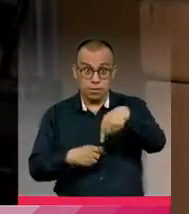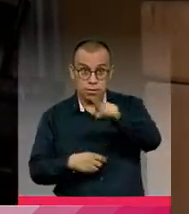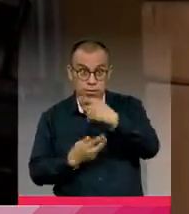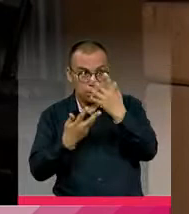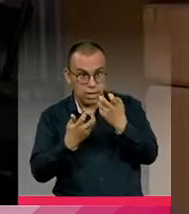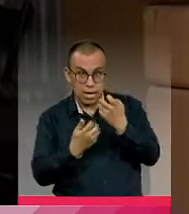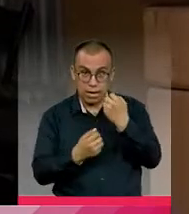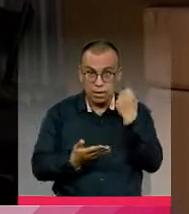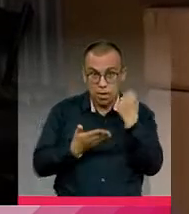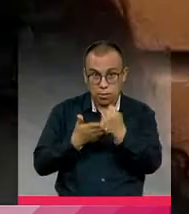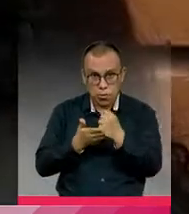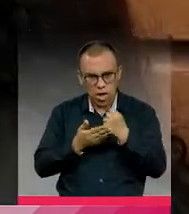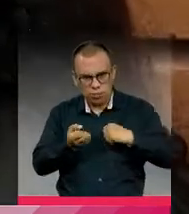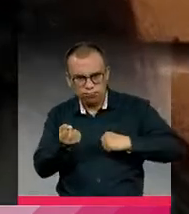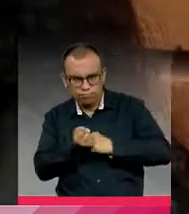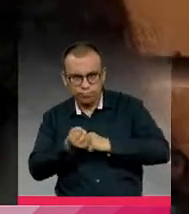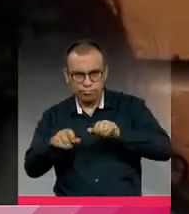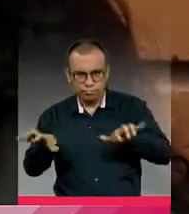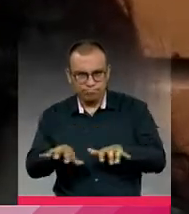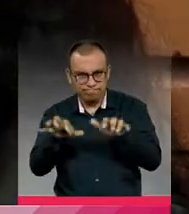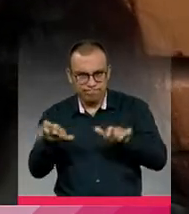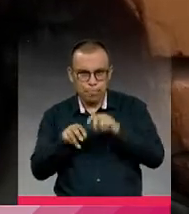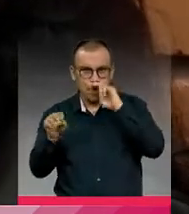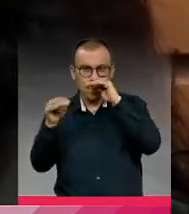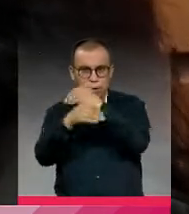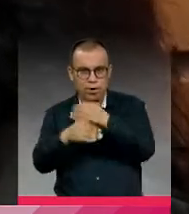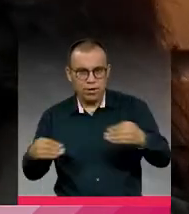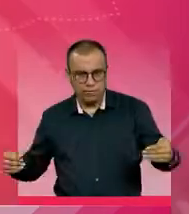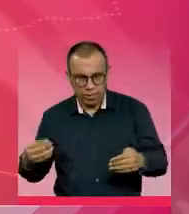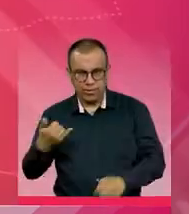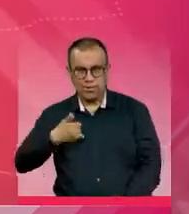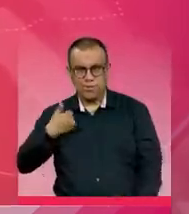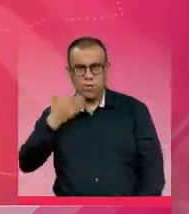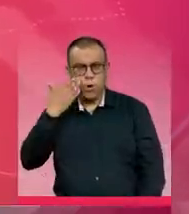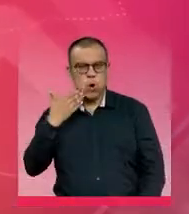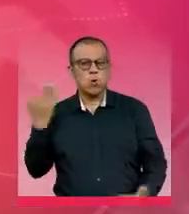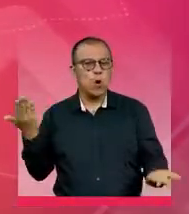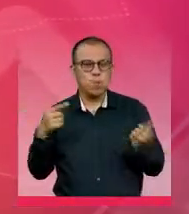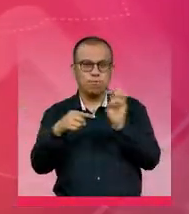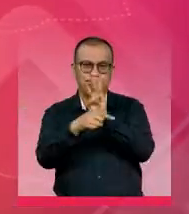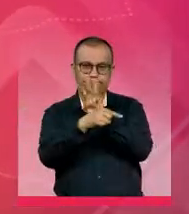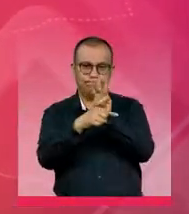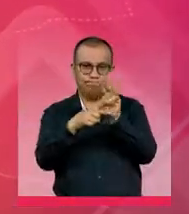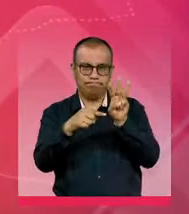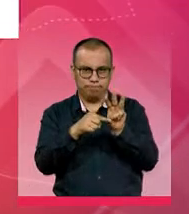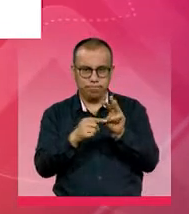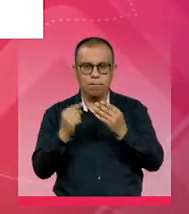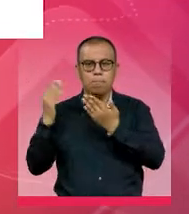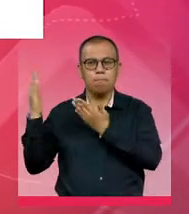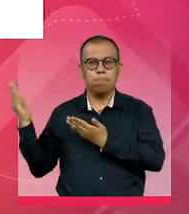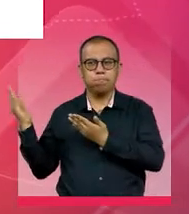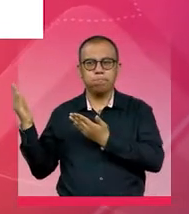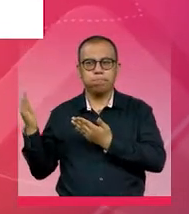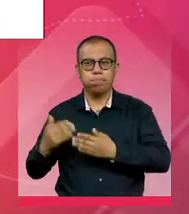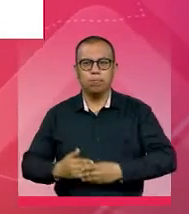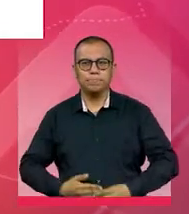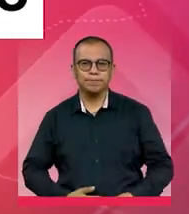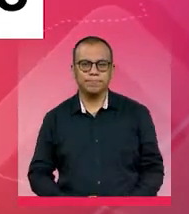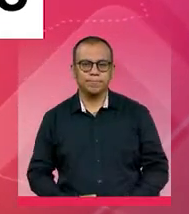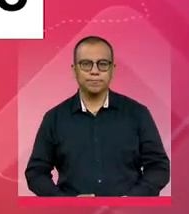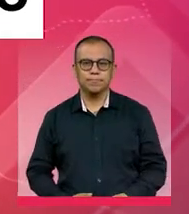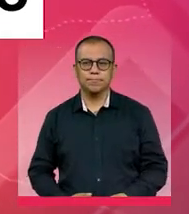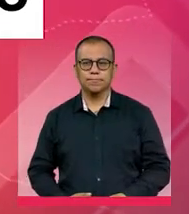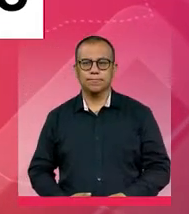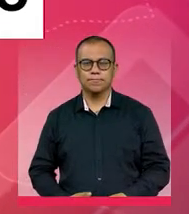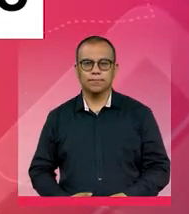apoyar esta importante iniciativa por la infancia y la juventud de la ciudad pueden ingresar a la página www donatón por los